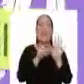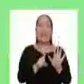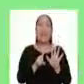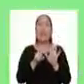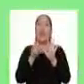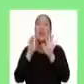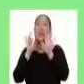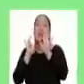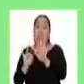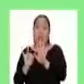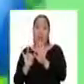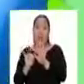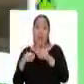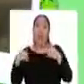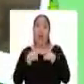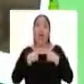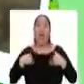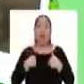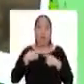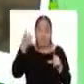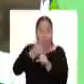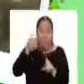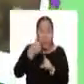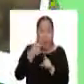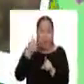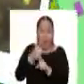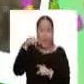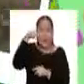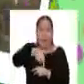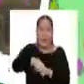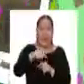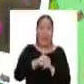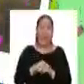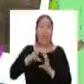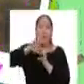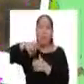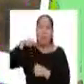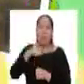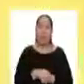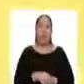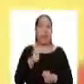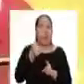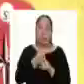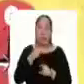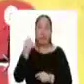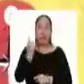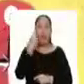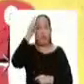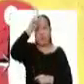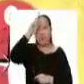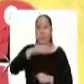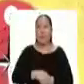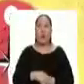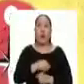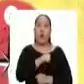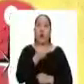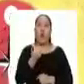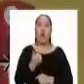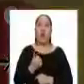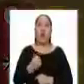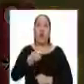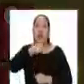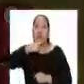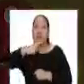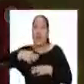endémicas, un récord de endemismo en el mundo para un bosque seco. El segundo está en el sur, en el desierto del